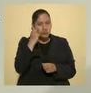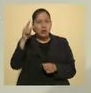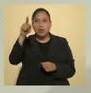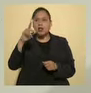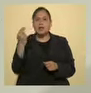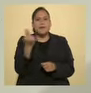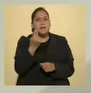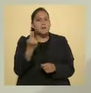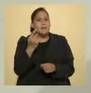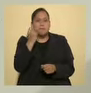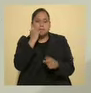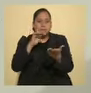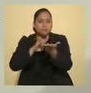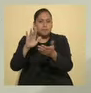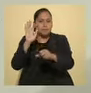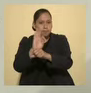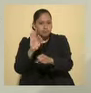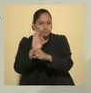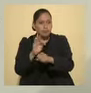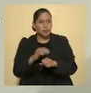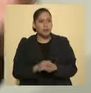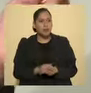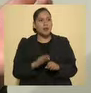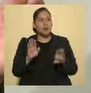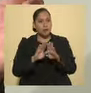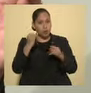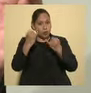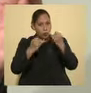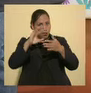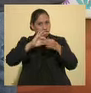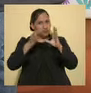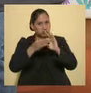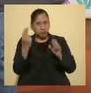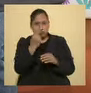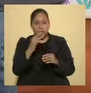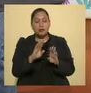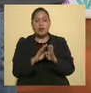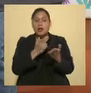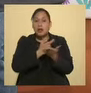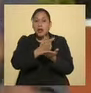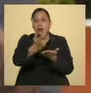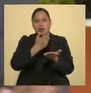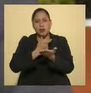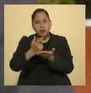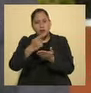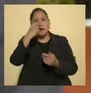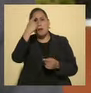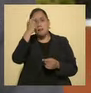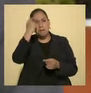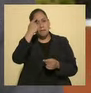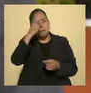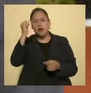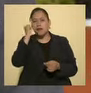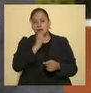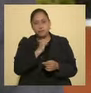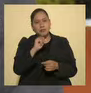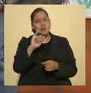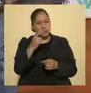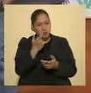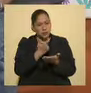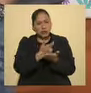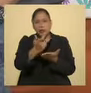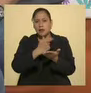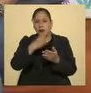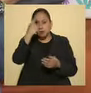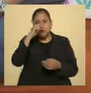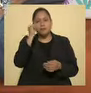fue una necesidad de los Juegos Olímpicos. Pero es una inversión que haces de alguna manera para siempre, ¿no? Es una inversión que es para siempre y